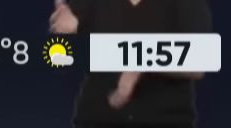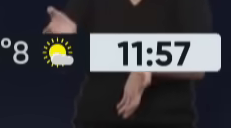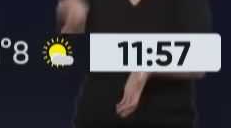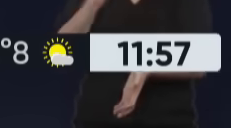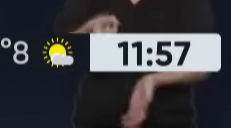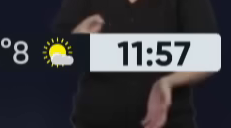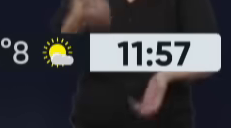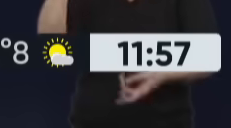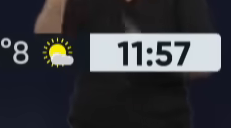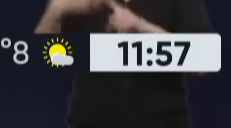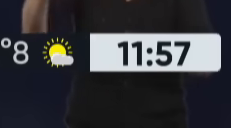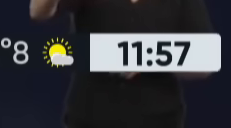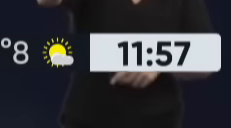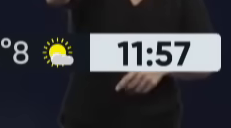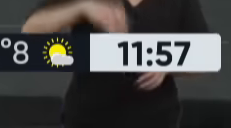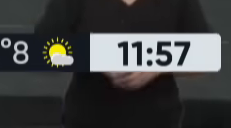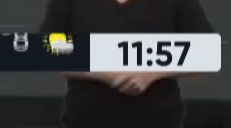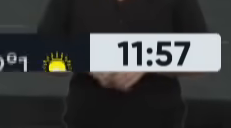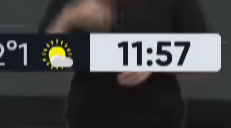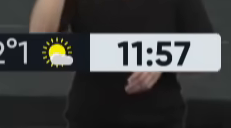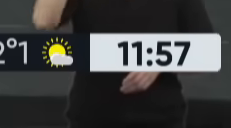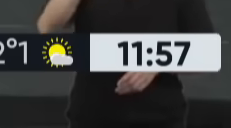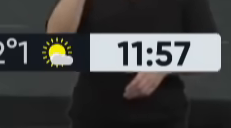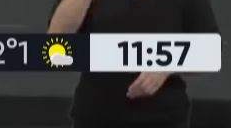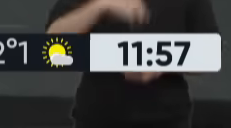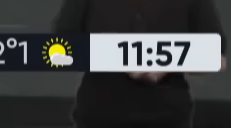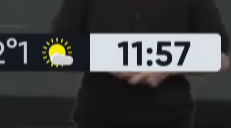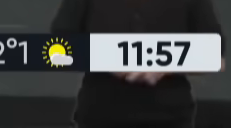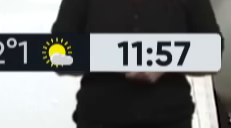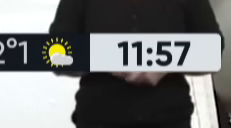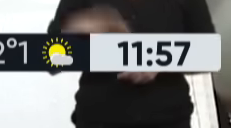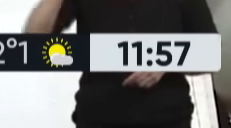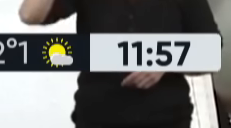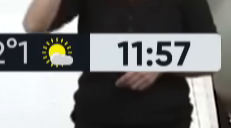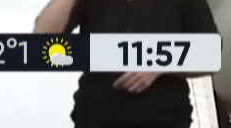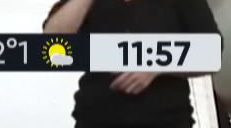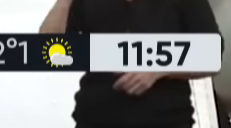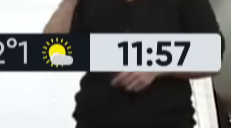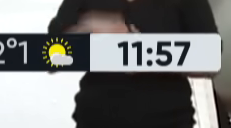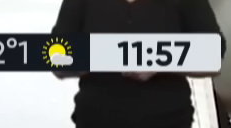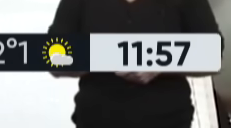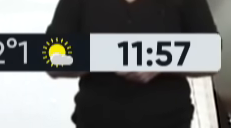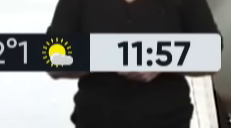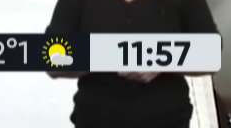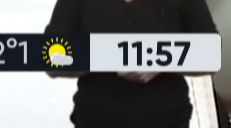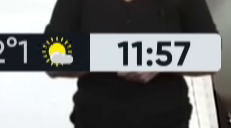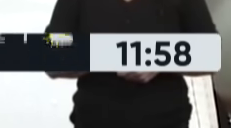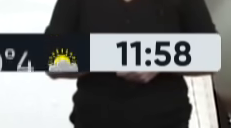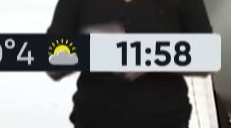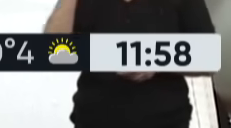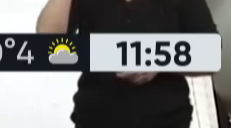no lo permite. Última pregunta. ¿Qué tal? Juan Pablo Peralta para Concierto Litoral y la multiplataforma